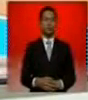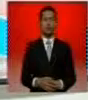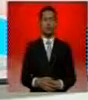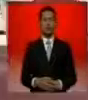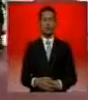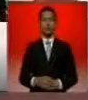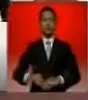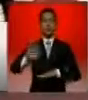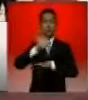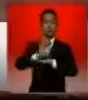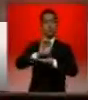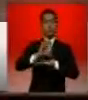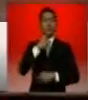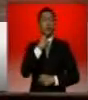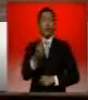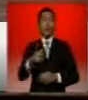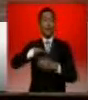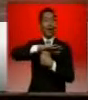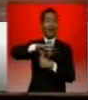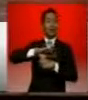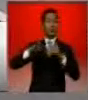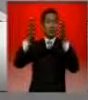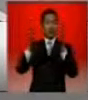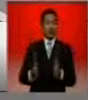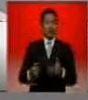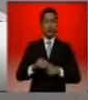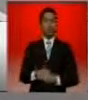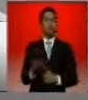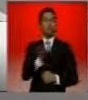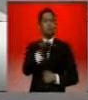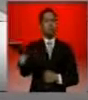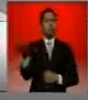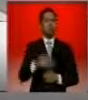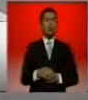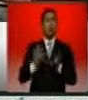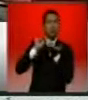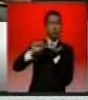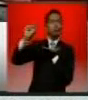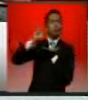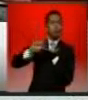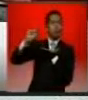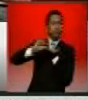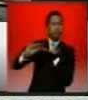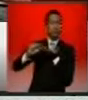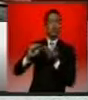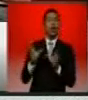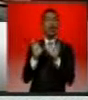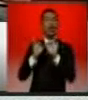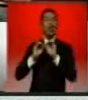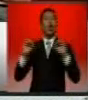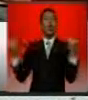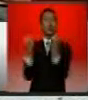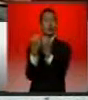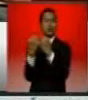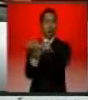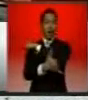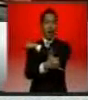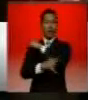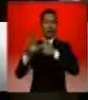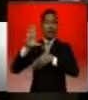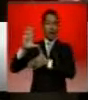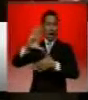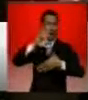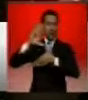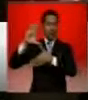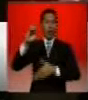Y Ecuador aclaró a través de la Cancillería que cumple puntualmente con el aporte anual al Fondo Regular de la Organización de Estados Americanos,